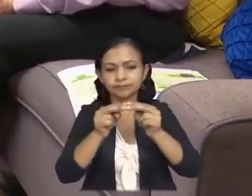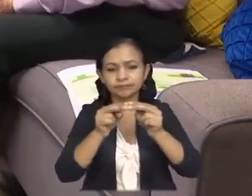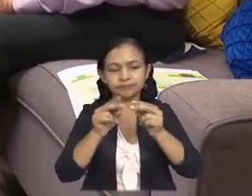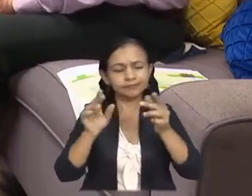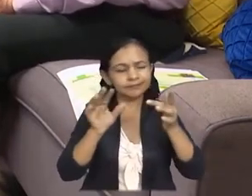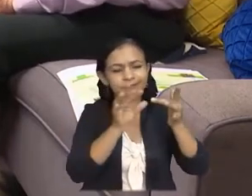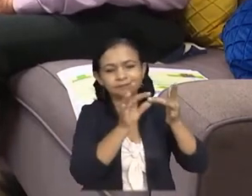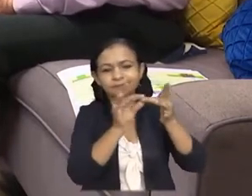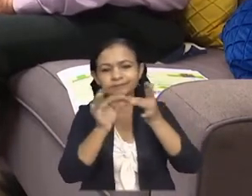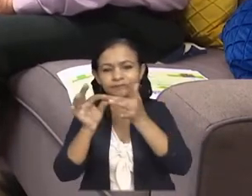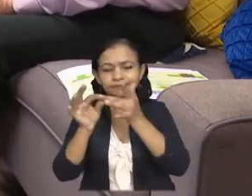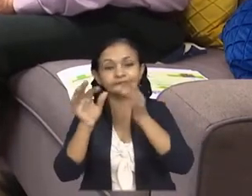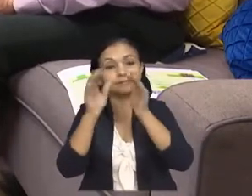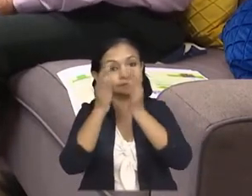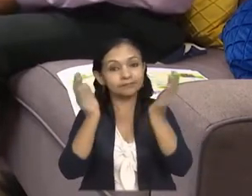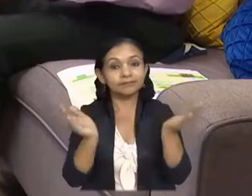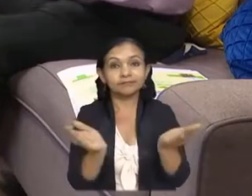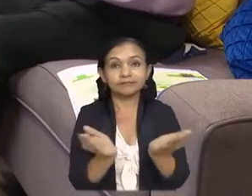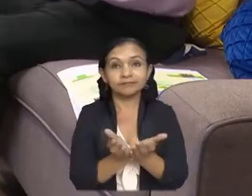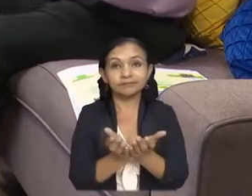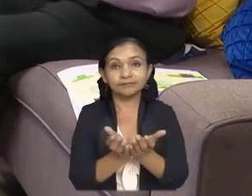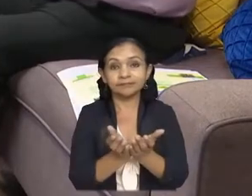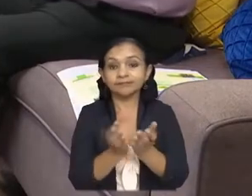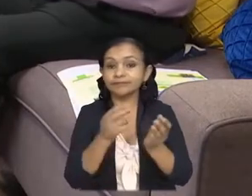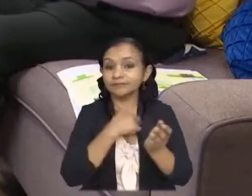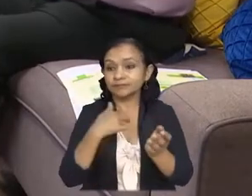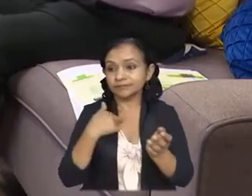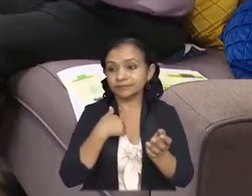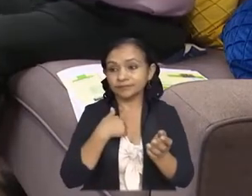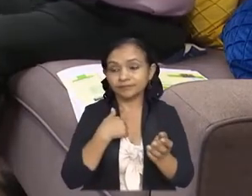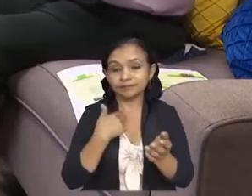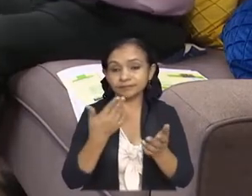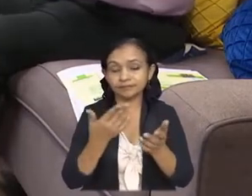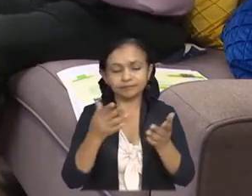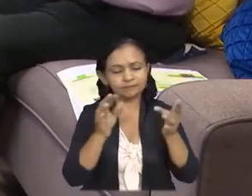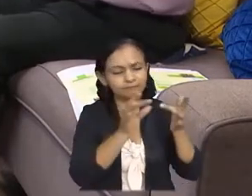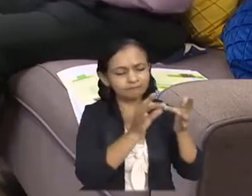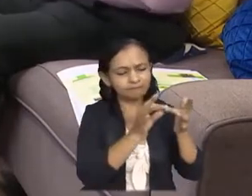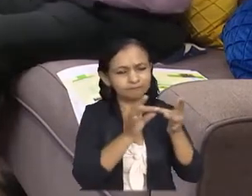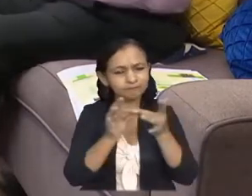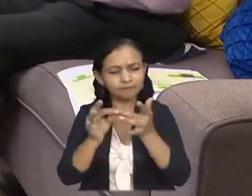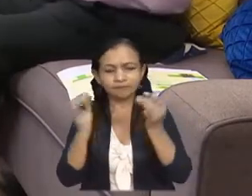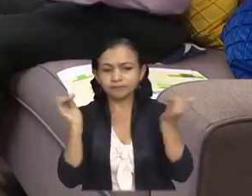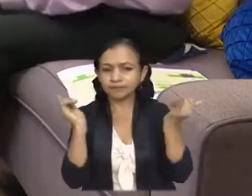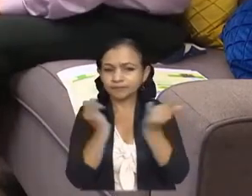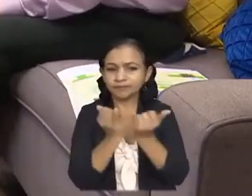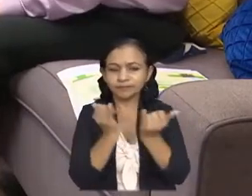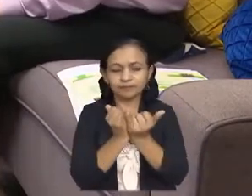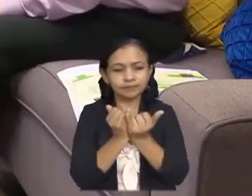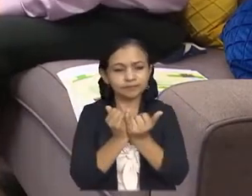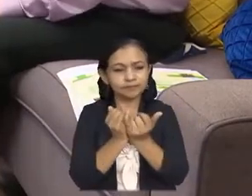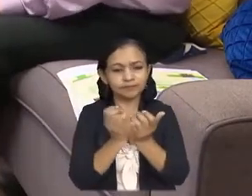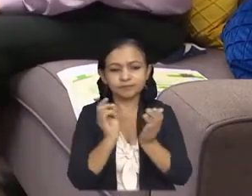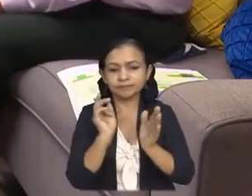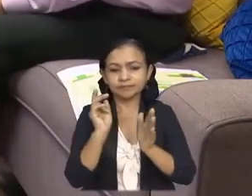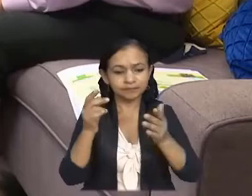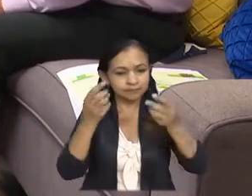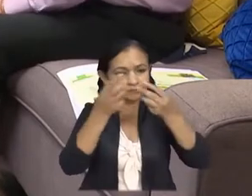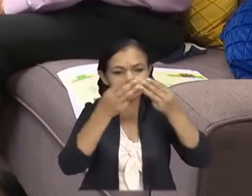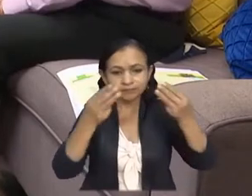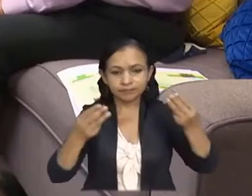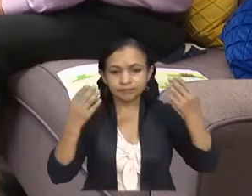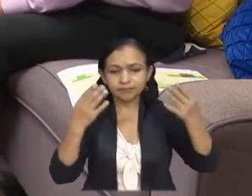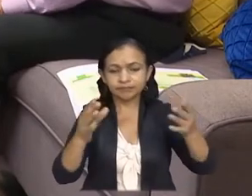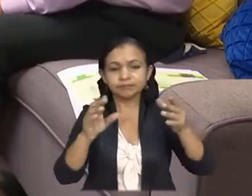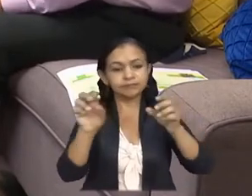primera calidad a nivel mundial. O sea, no estamos instalando paneles, no, paneles de calidad, igual como lo hacemos con todo el resto de equipos y materiales